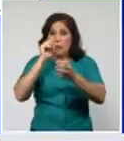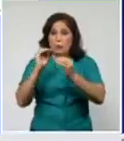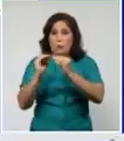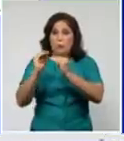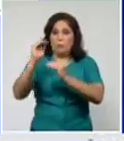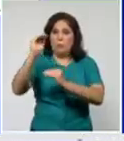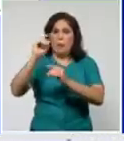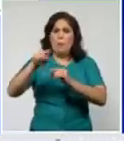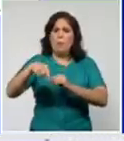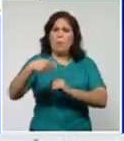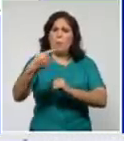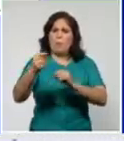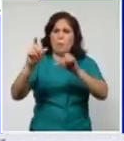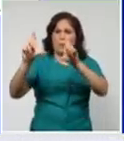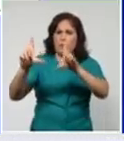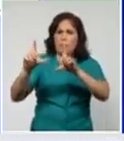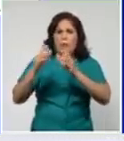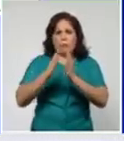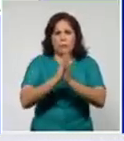próxima, Lilian.